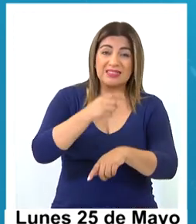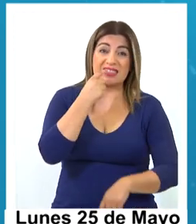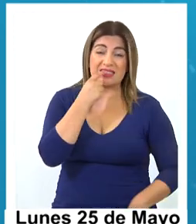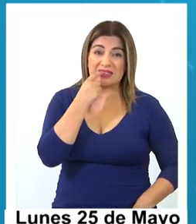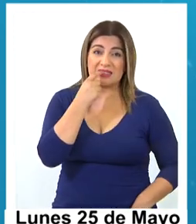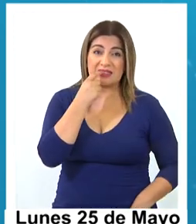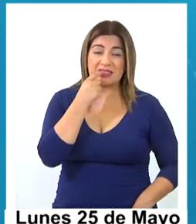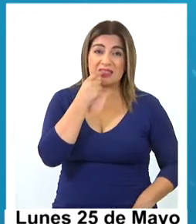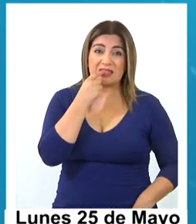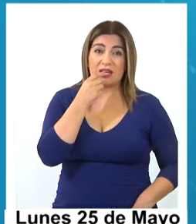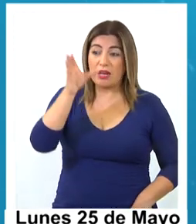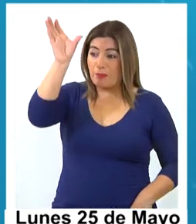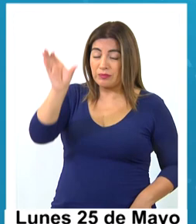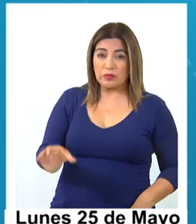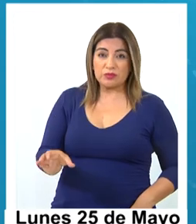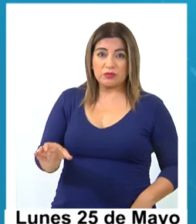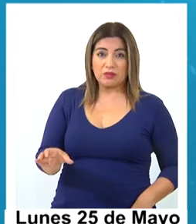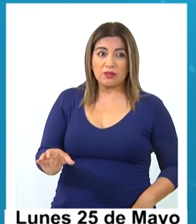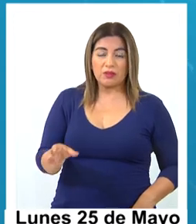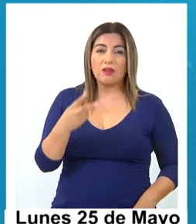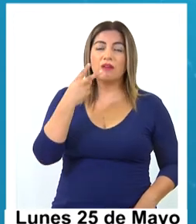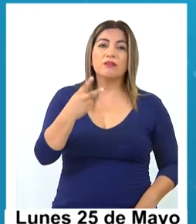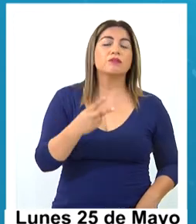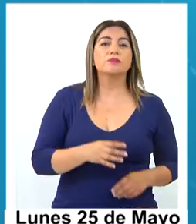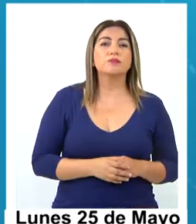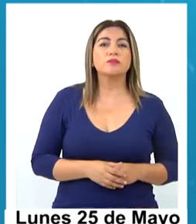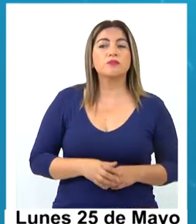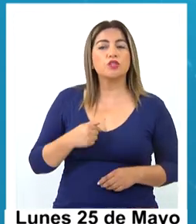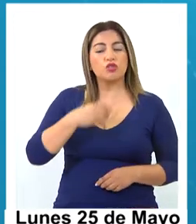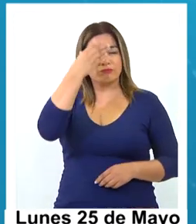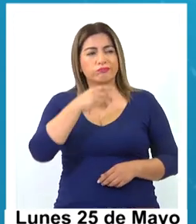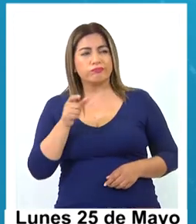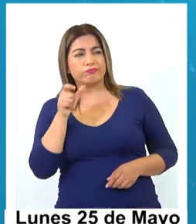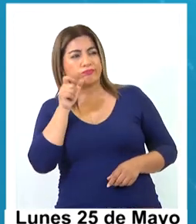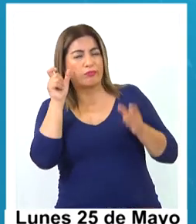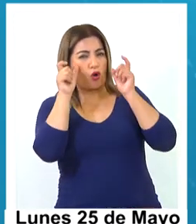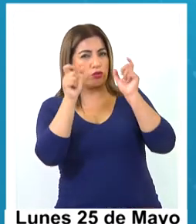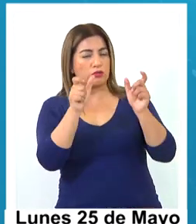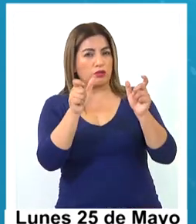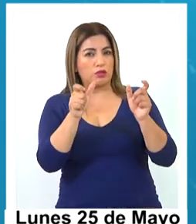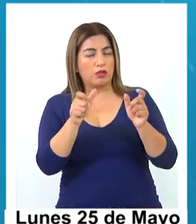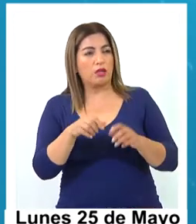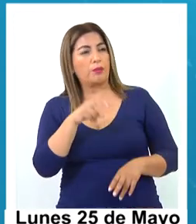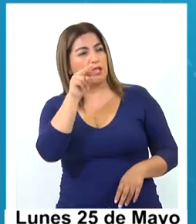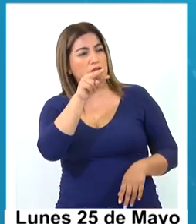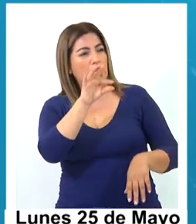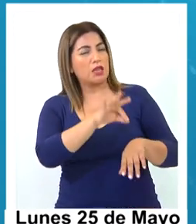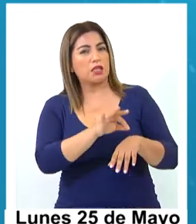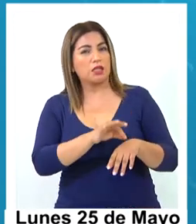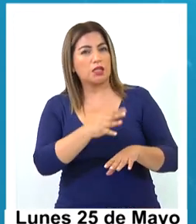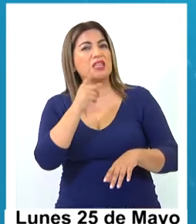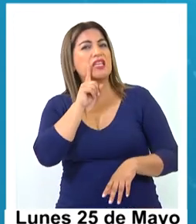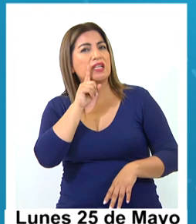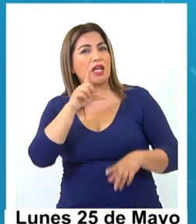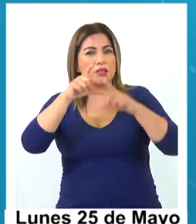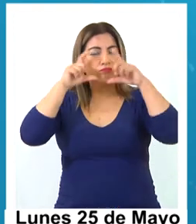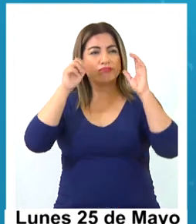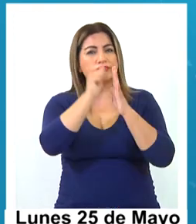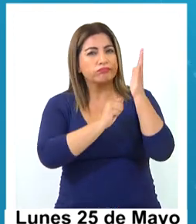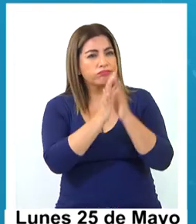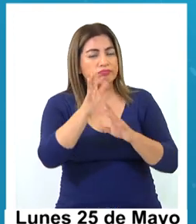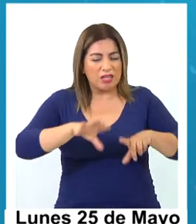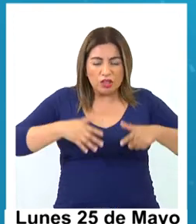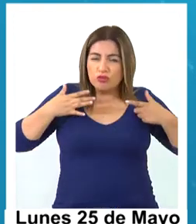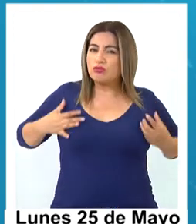dentista que el mismo paciente vea también sea un poco fiscalizador o sea si tú tienes que ver que el dentista está usando los de